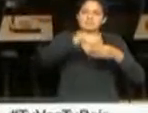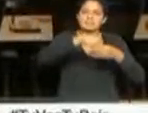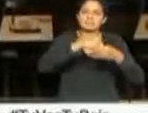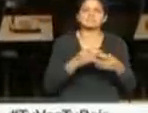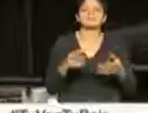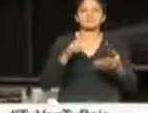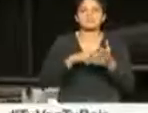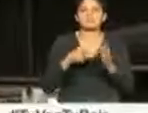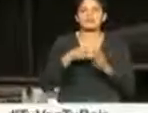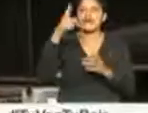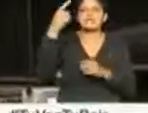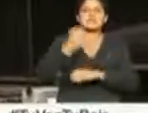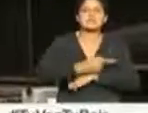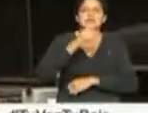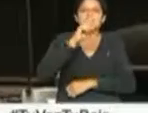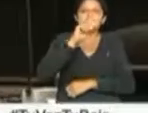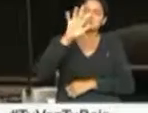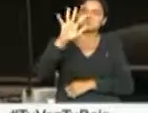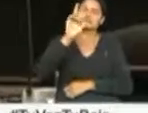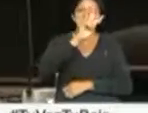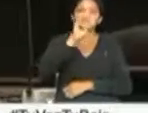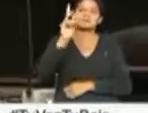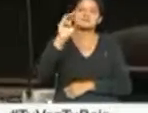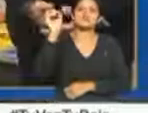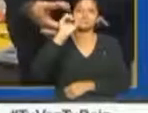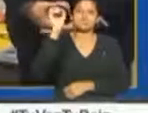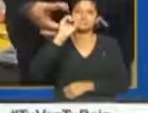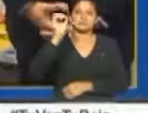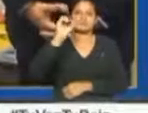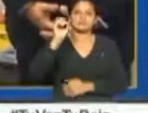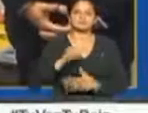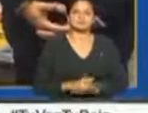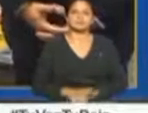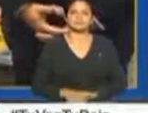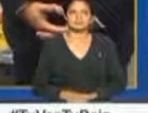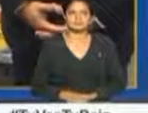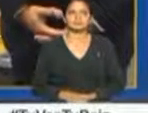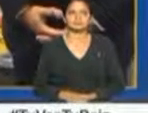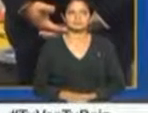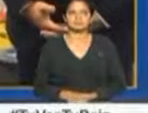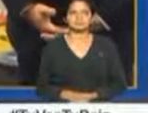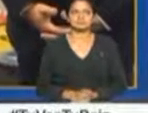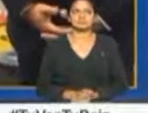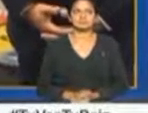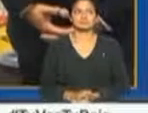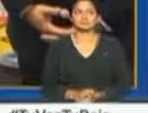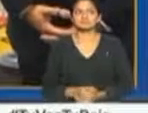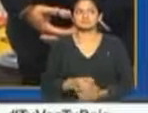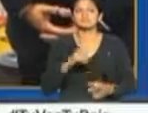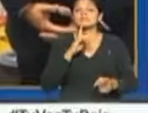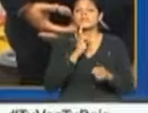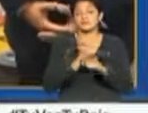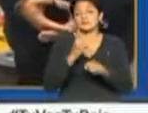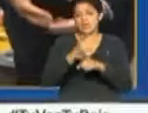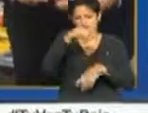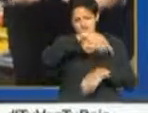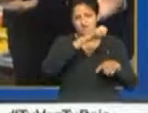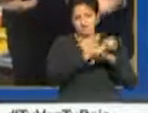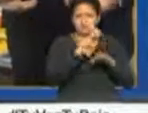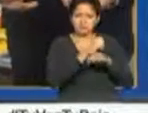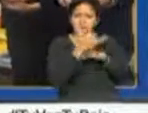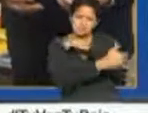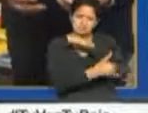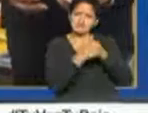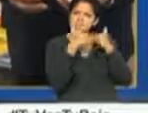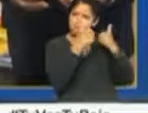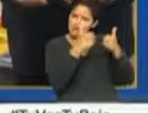Quito el 25 y 26 de este mes. Ecuador has a great potential to invest because it's got a